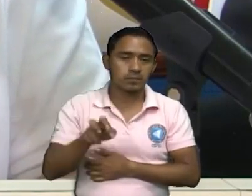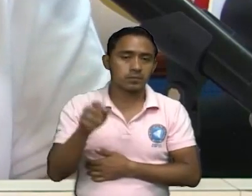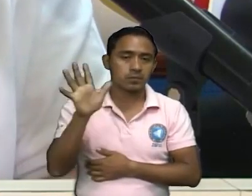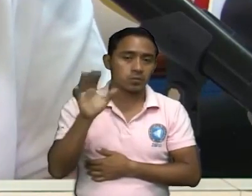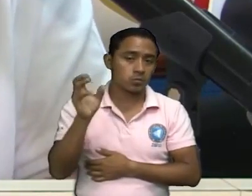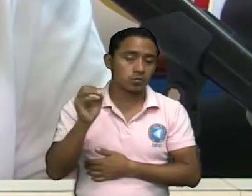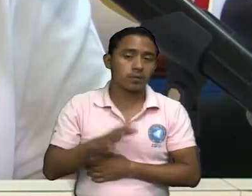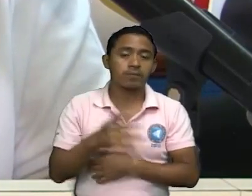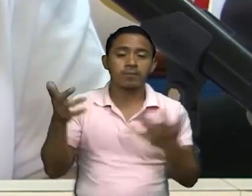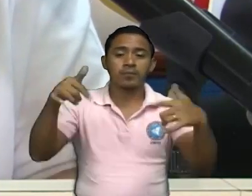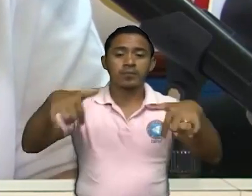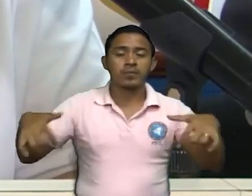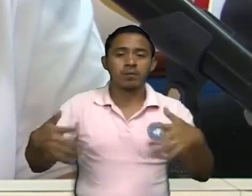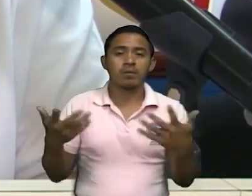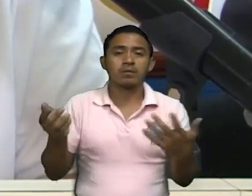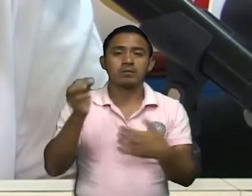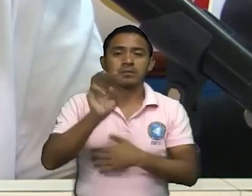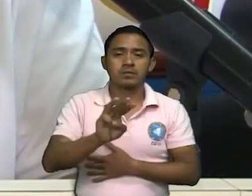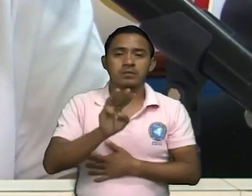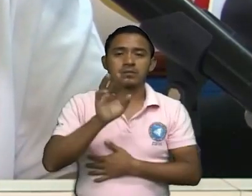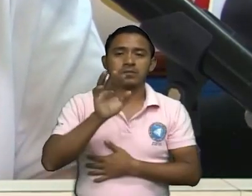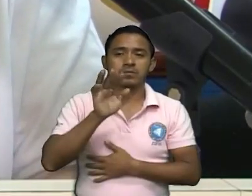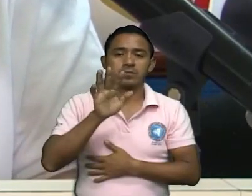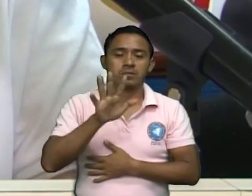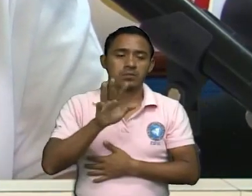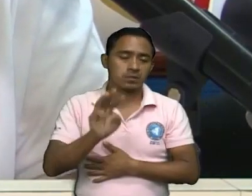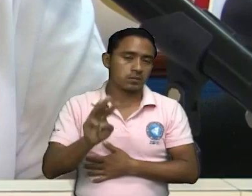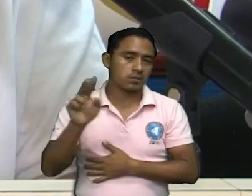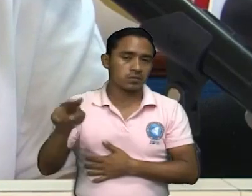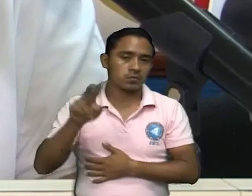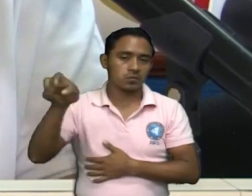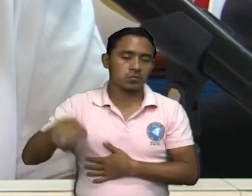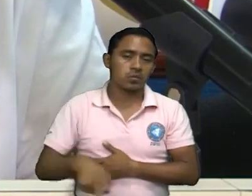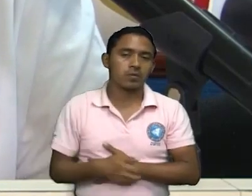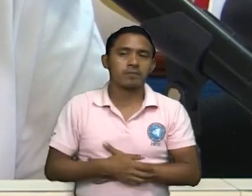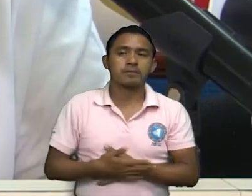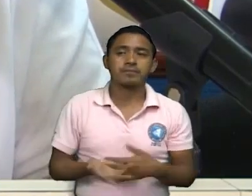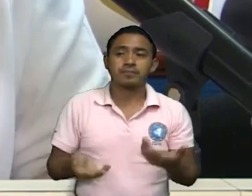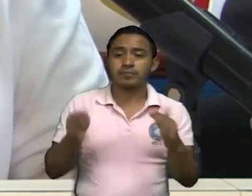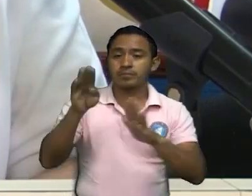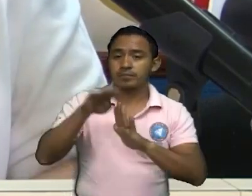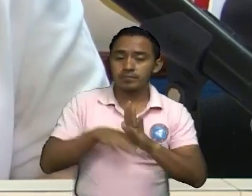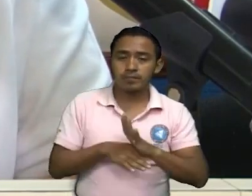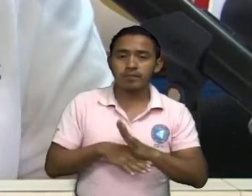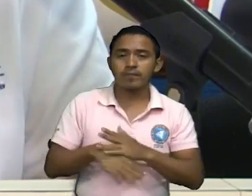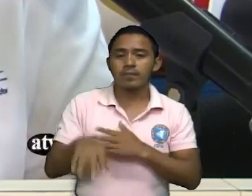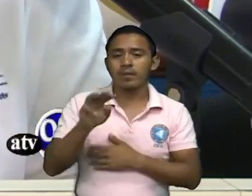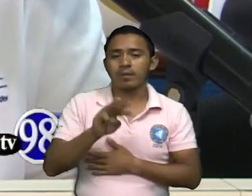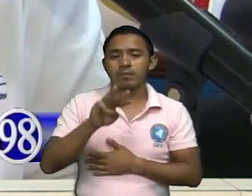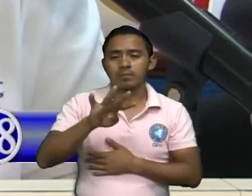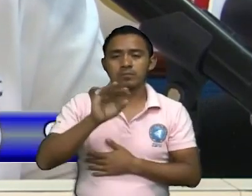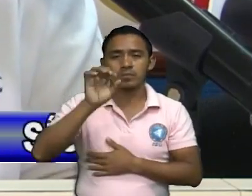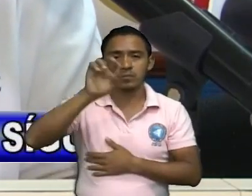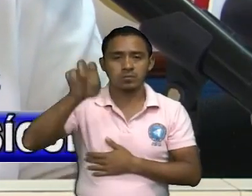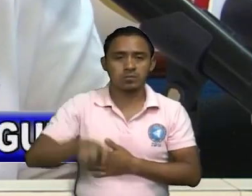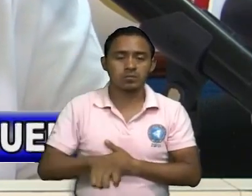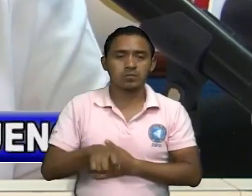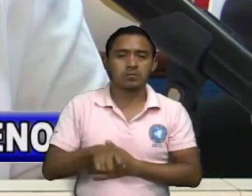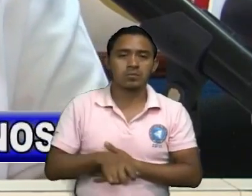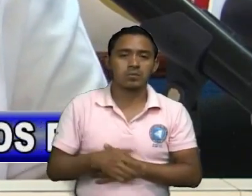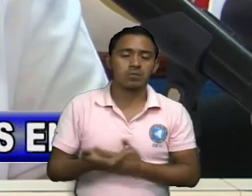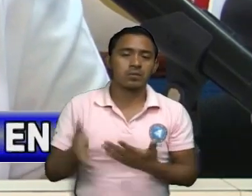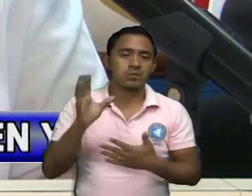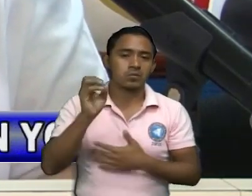366.50. Hoy gastamos 332 córdobas. Hay una disminución de 34 córdobas con